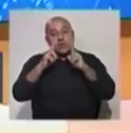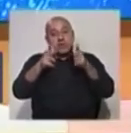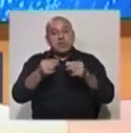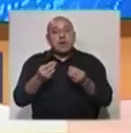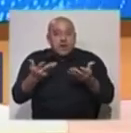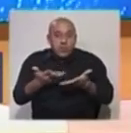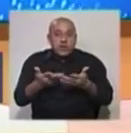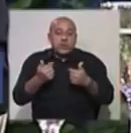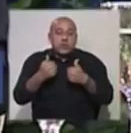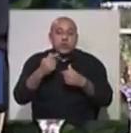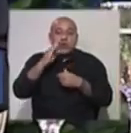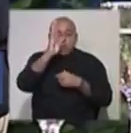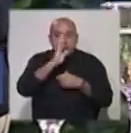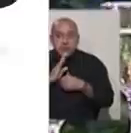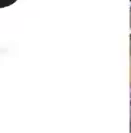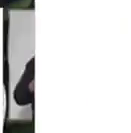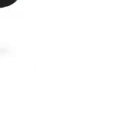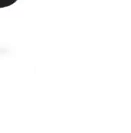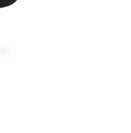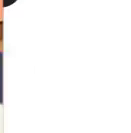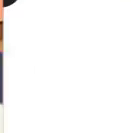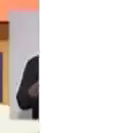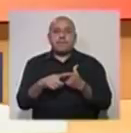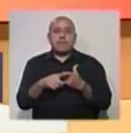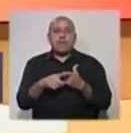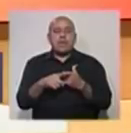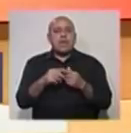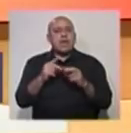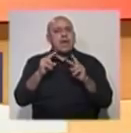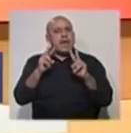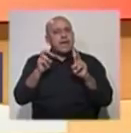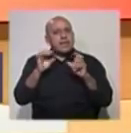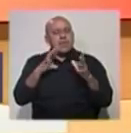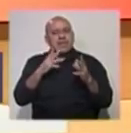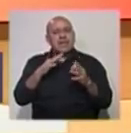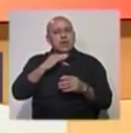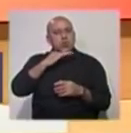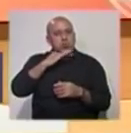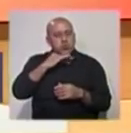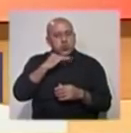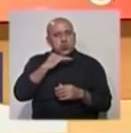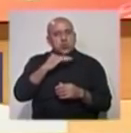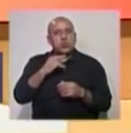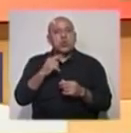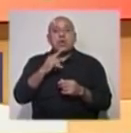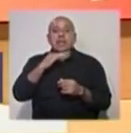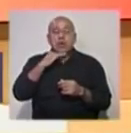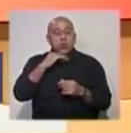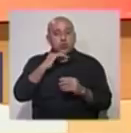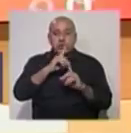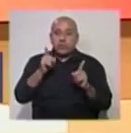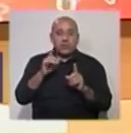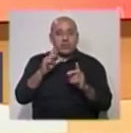pasando porque Brasil en eso nos lleva puesto a todos. El efecto devastador de la corrupción, y la corrupción no es de derecha ni de